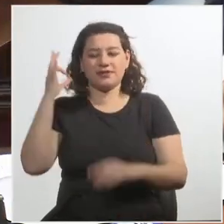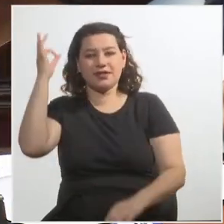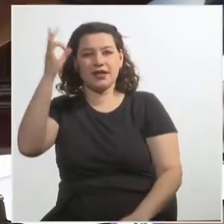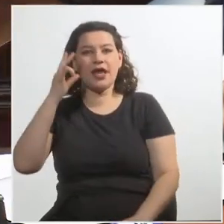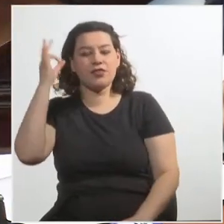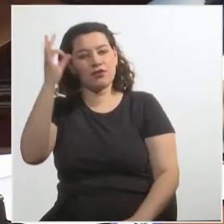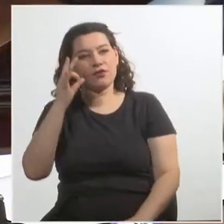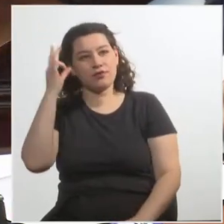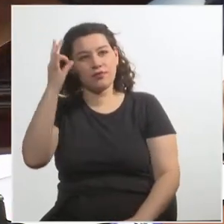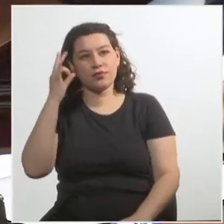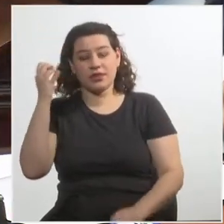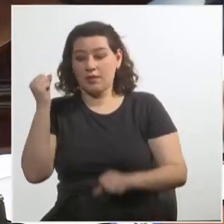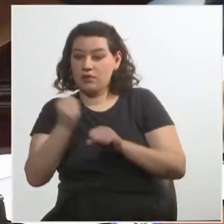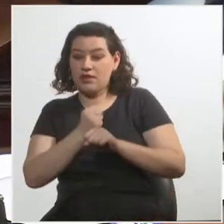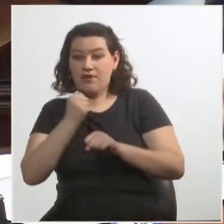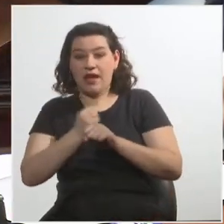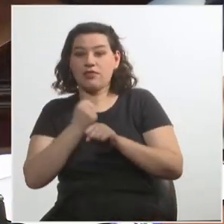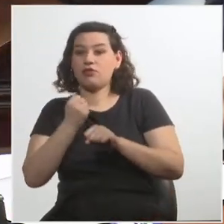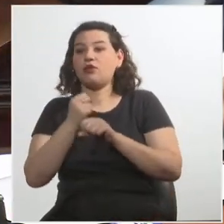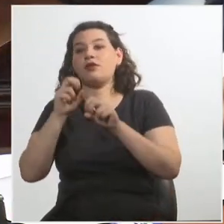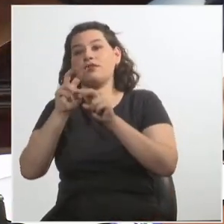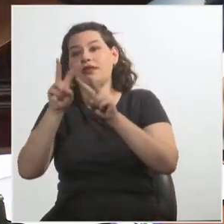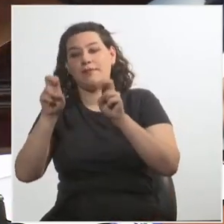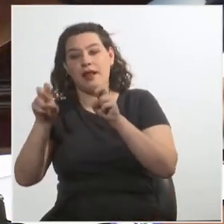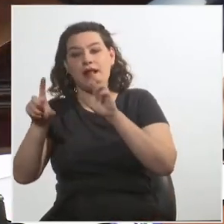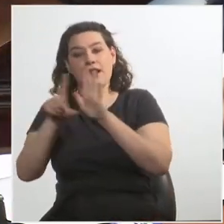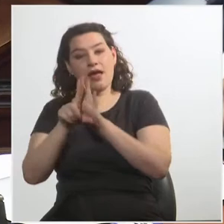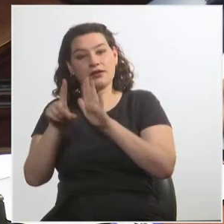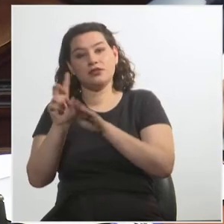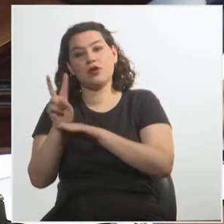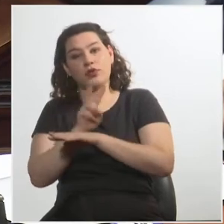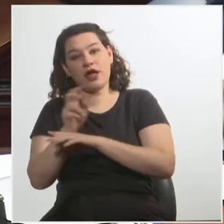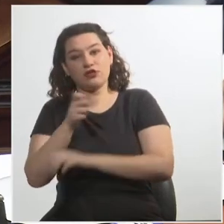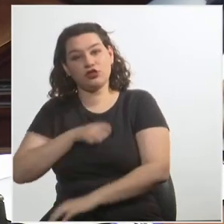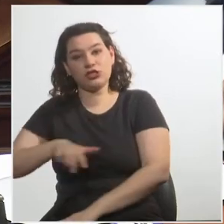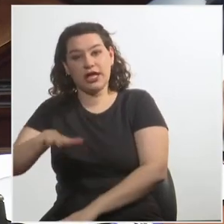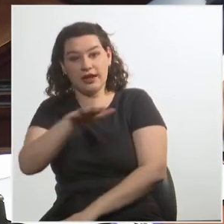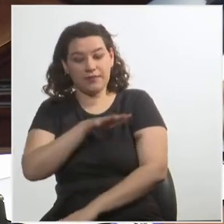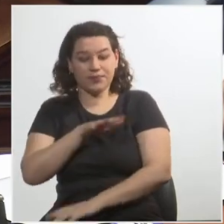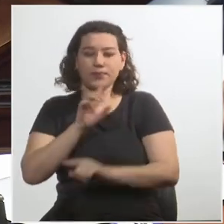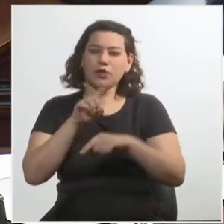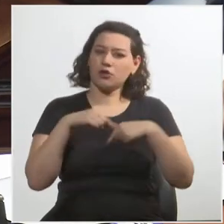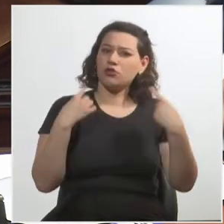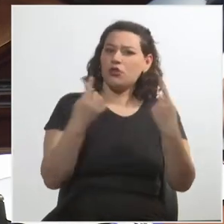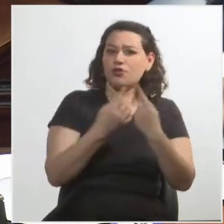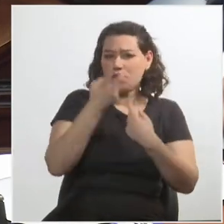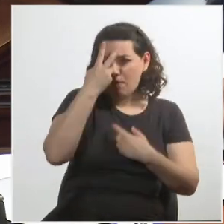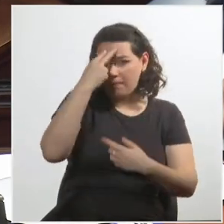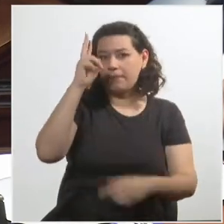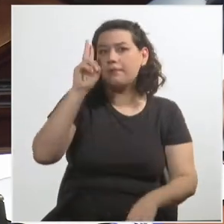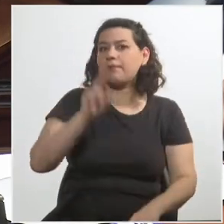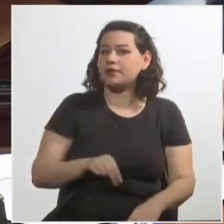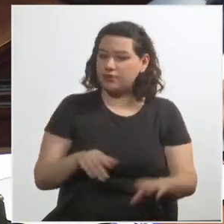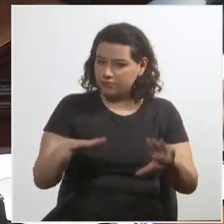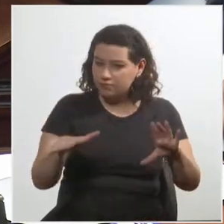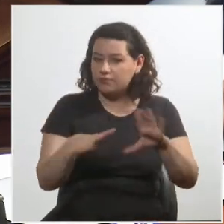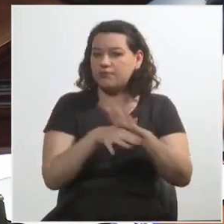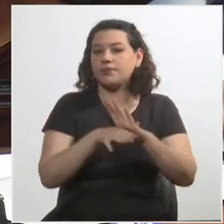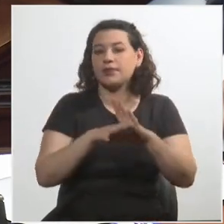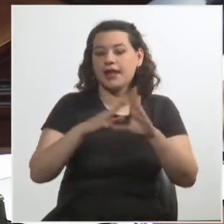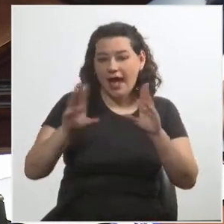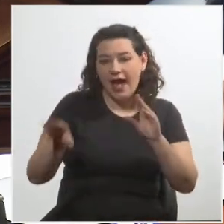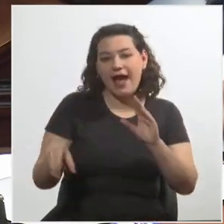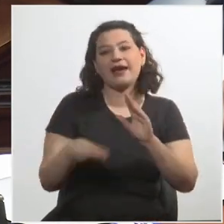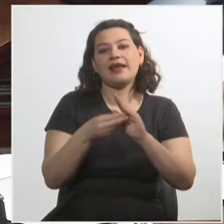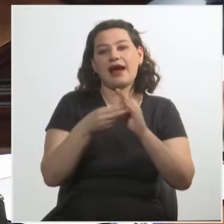este la ley de seguridad social y todos coincidimos en este ese adicional